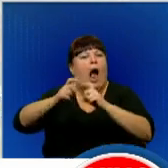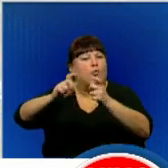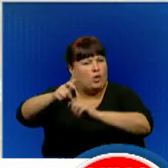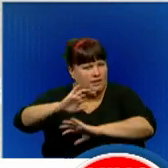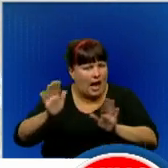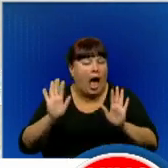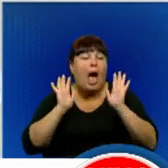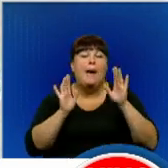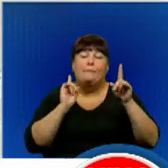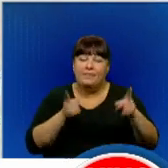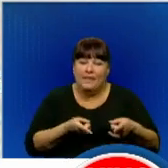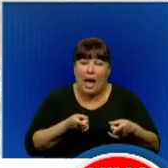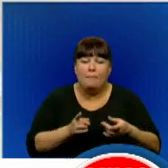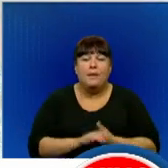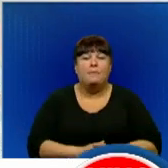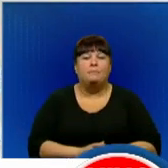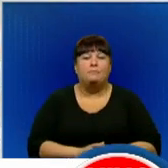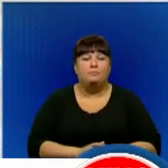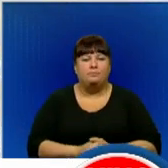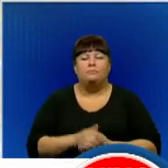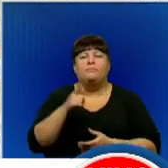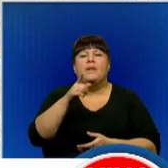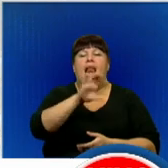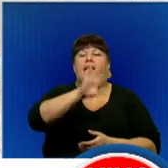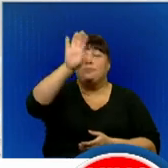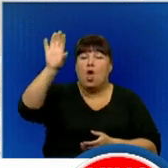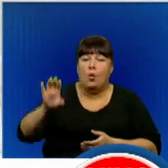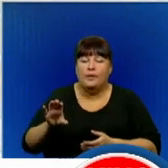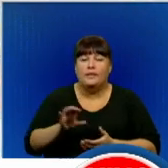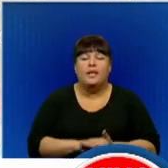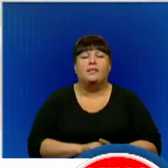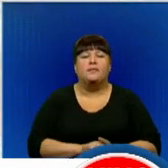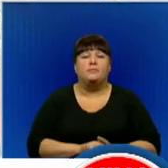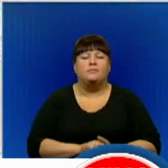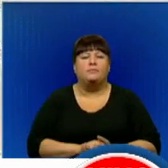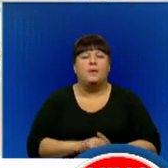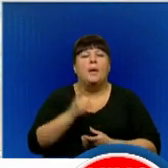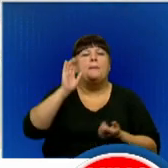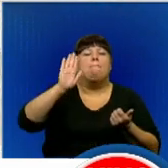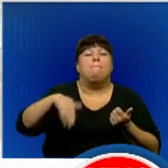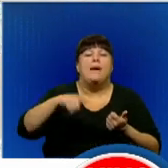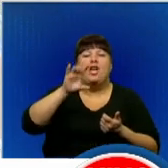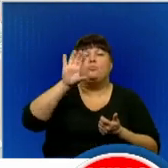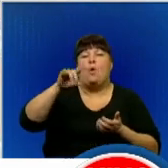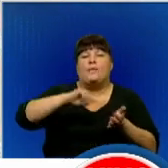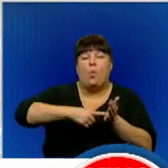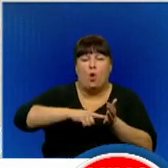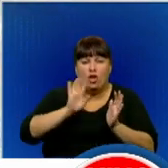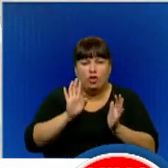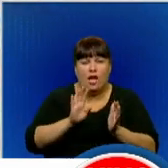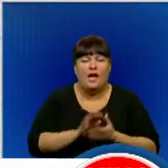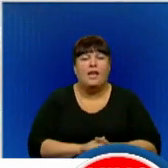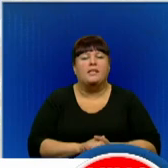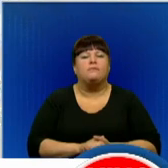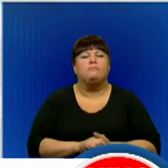pero además las provincias excepto la provincia de buenos aires